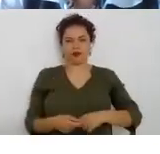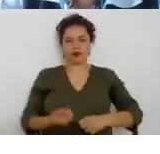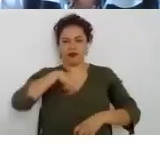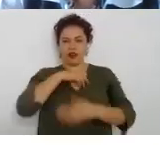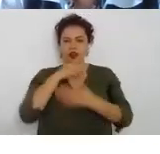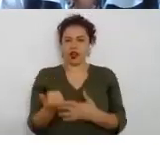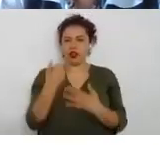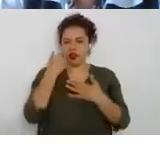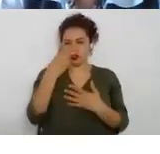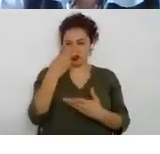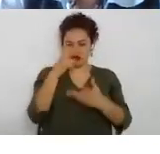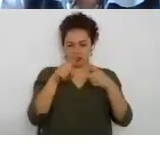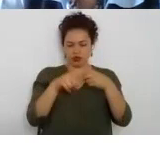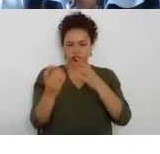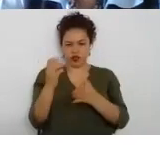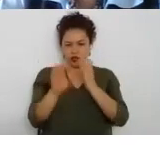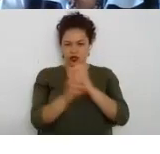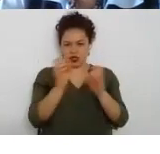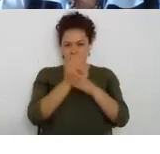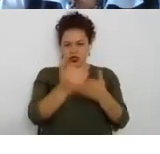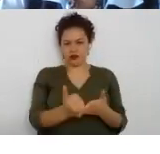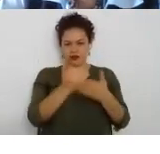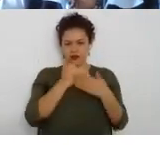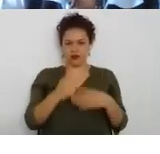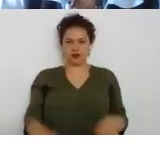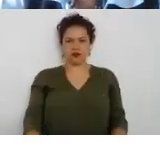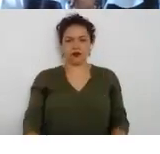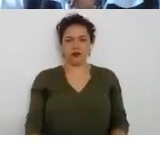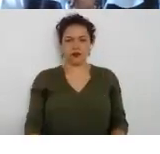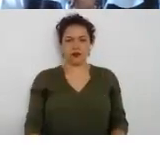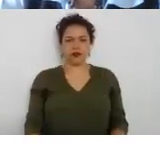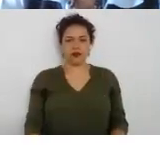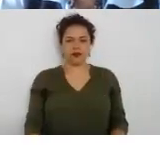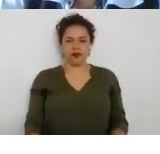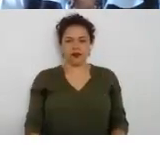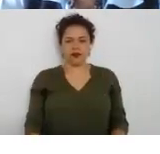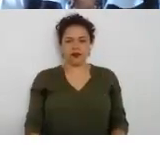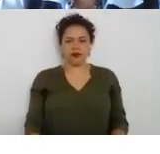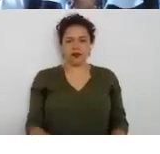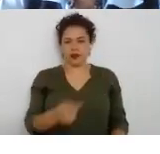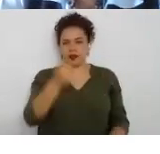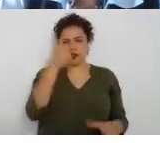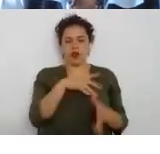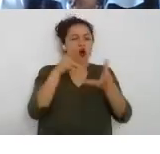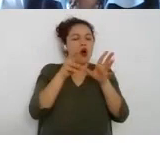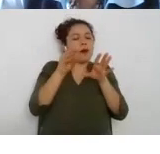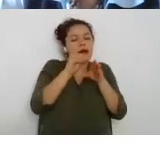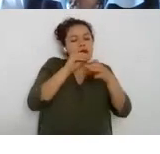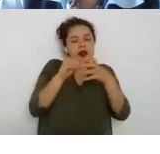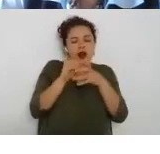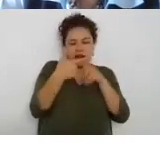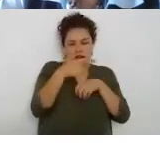dos cosas. El primero es hacer con apósitos, que dijimos que